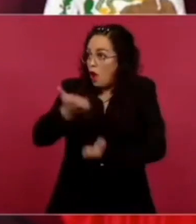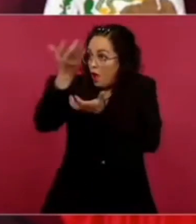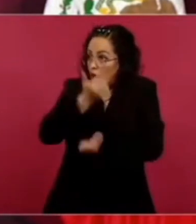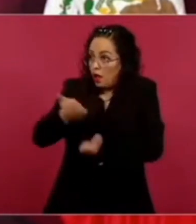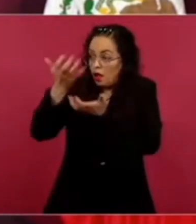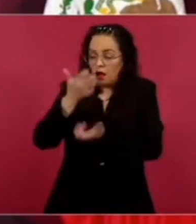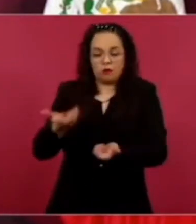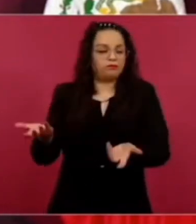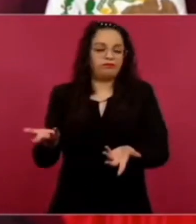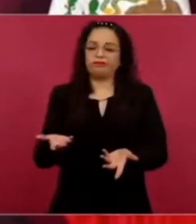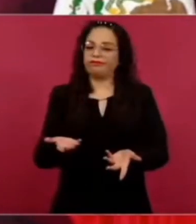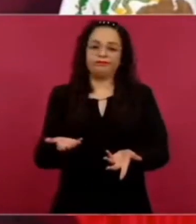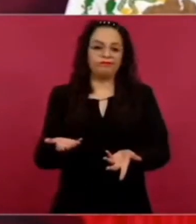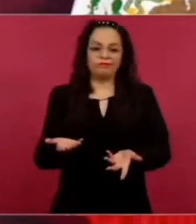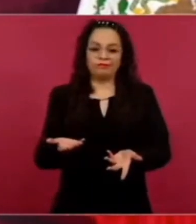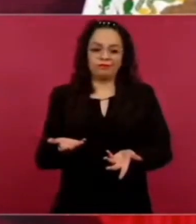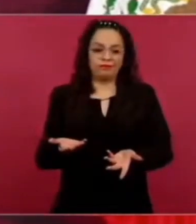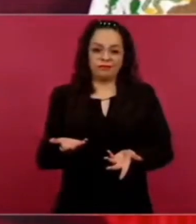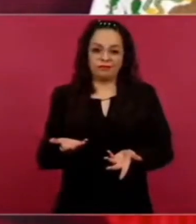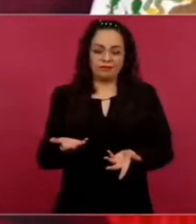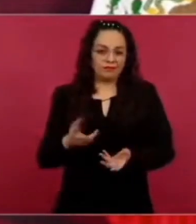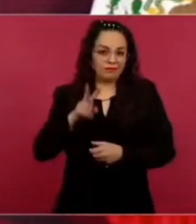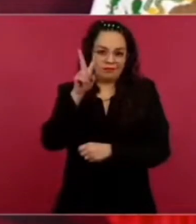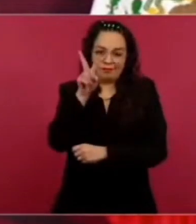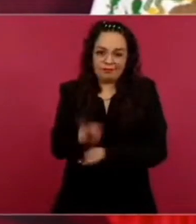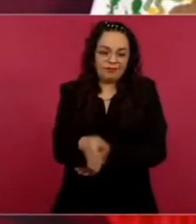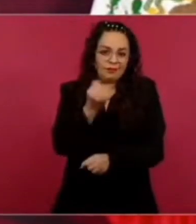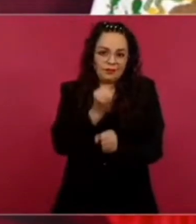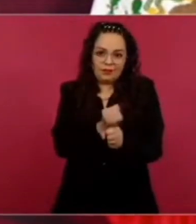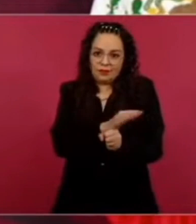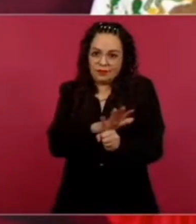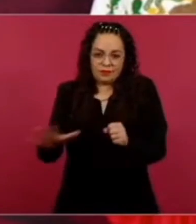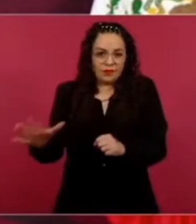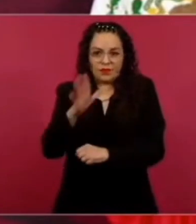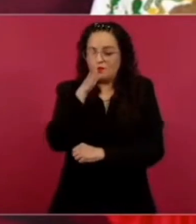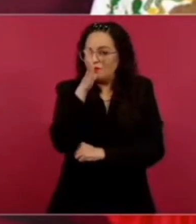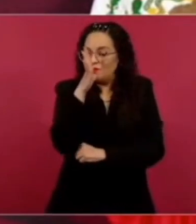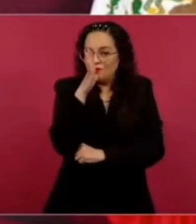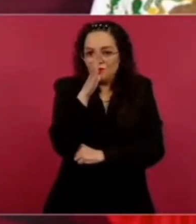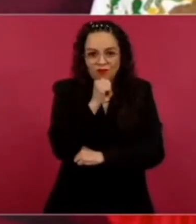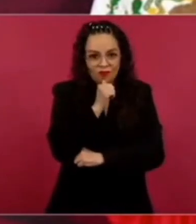Entonces, ya eso no es posible hacerlo.